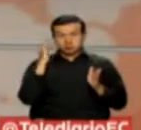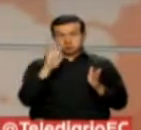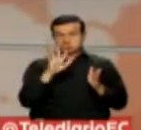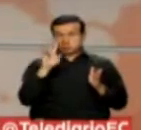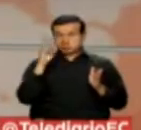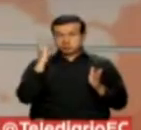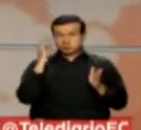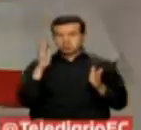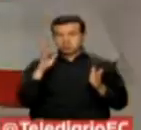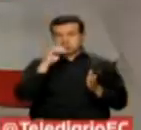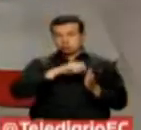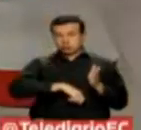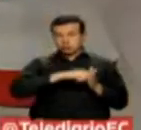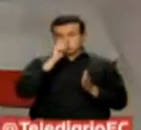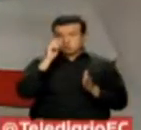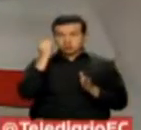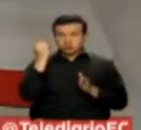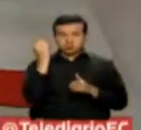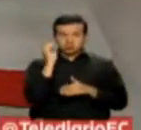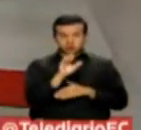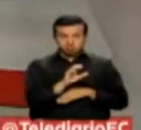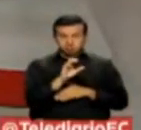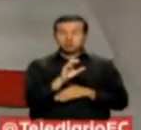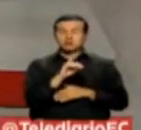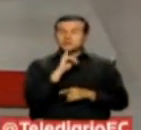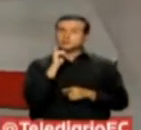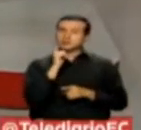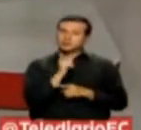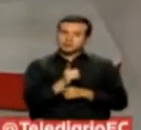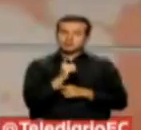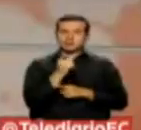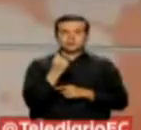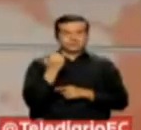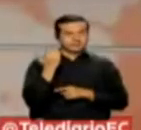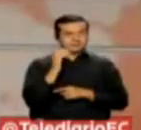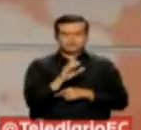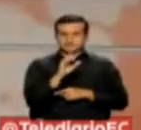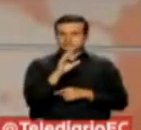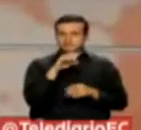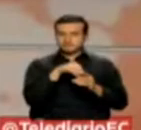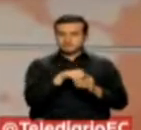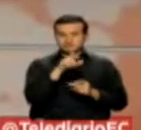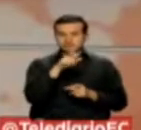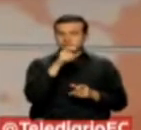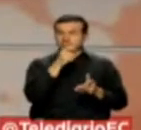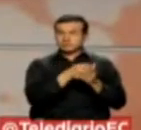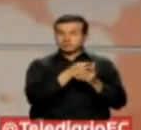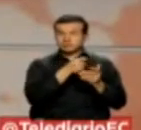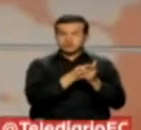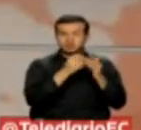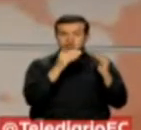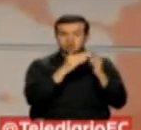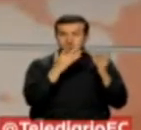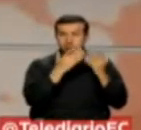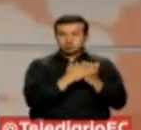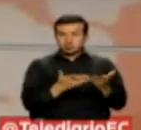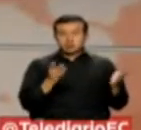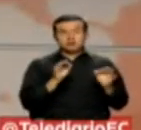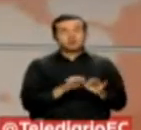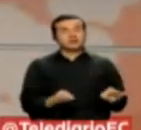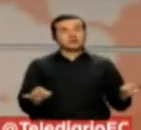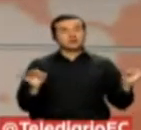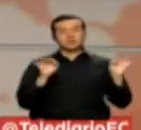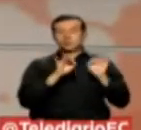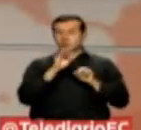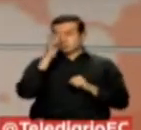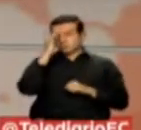trámite, la aprobación, la entrega efectiva, claro, del dinero. Claro, y es la entrega directo a quien vende la casa. Correcto. Lo cual es importante porque